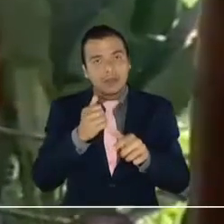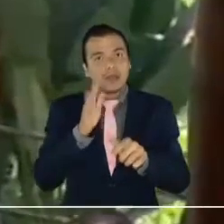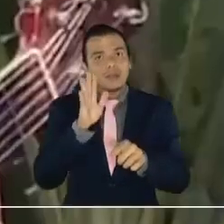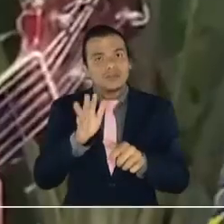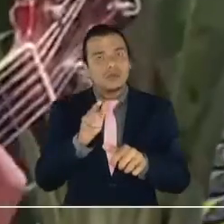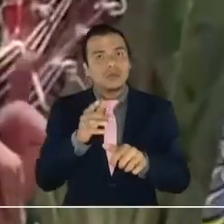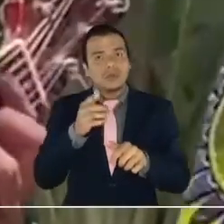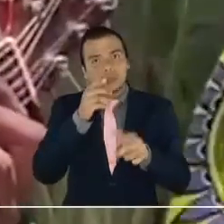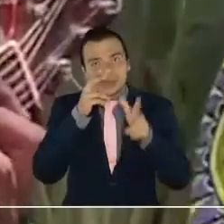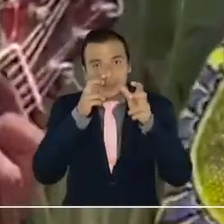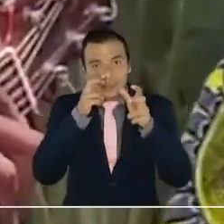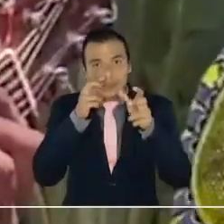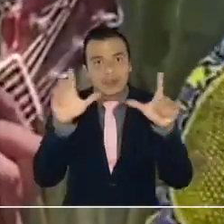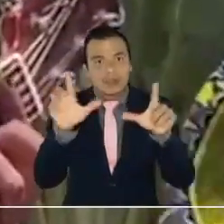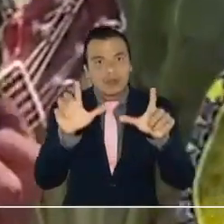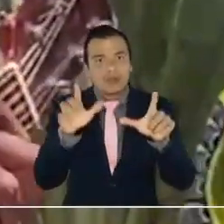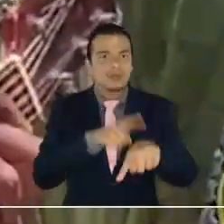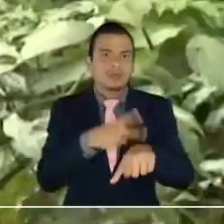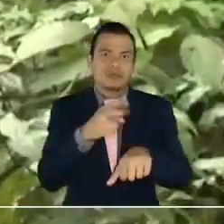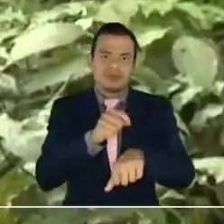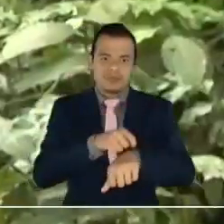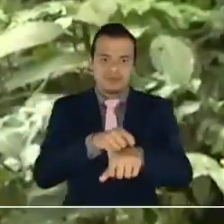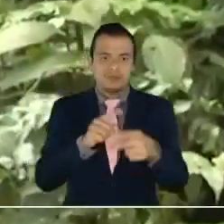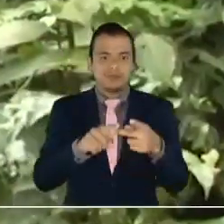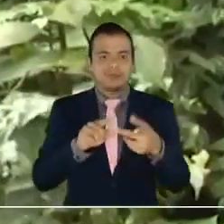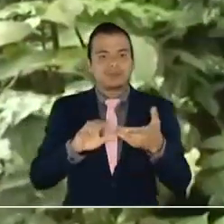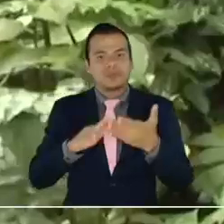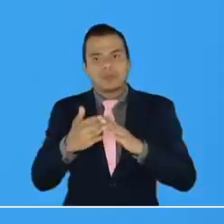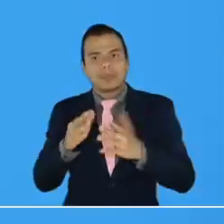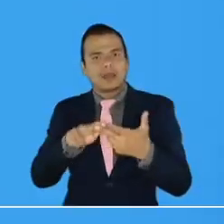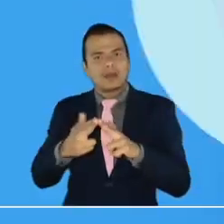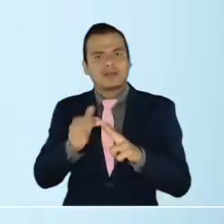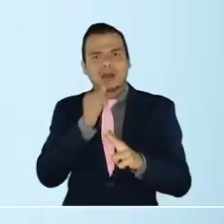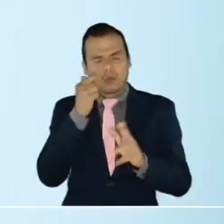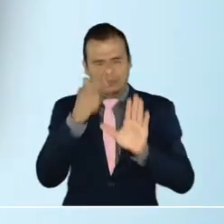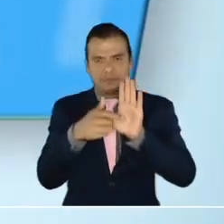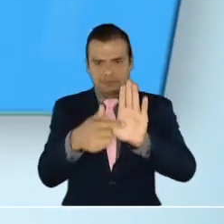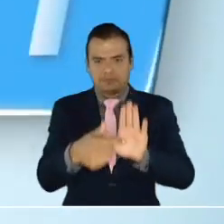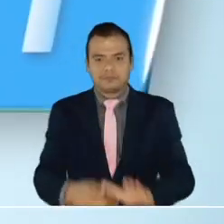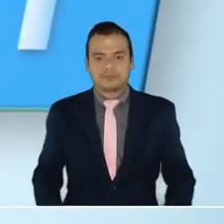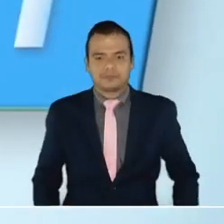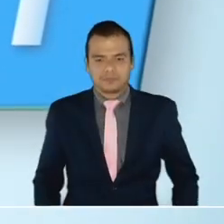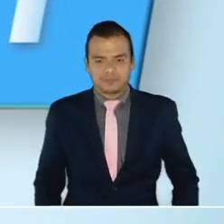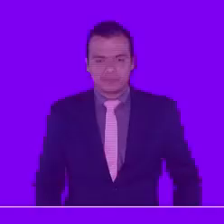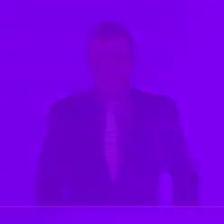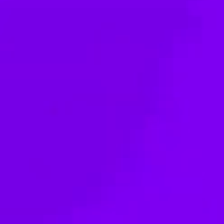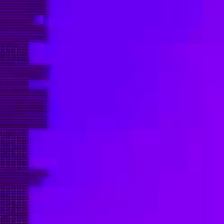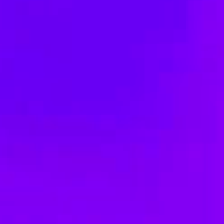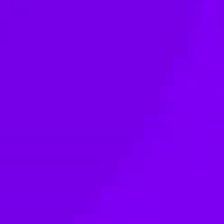las comunidades y el agua, una acción artística en carga positiva.